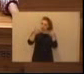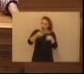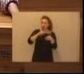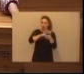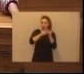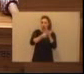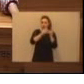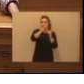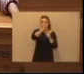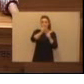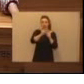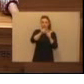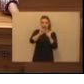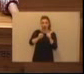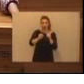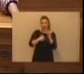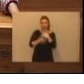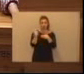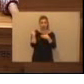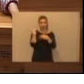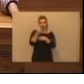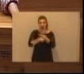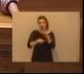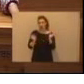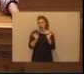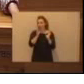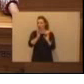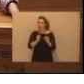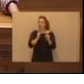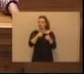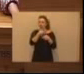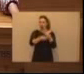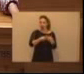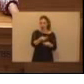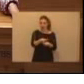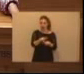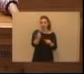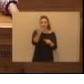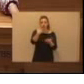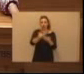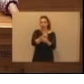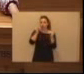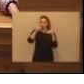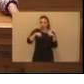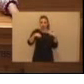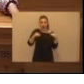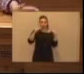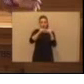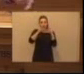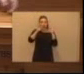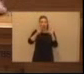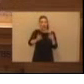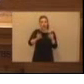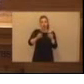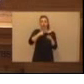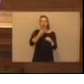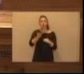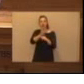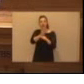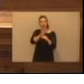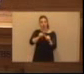se negaba la mayor y no se estaba haciendo nada. Todos estamos de acuerdo, y los portavoces que me han precedido en la palabra,